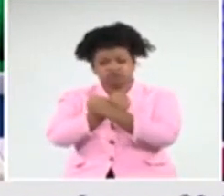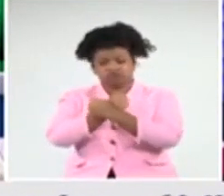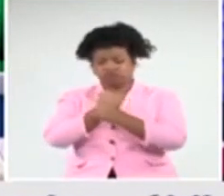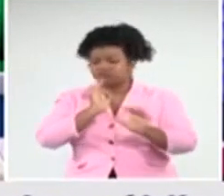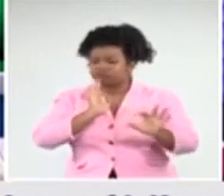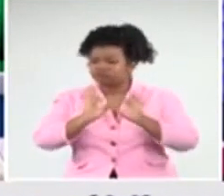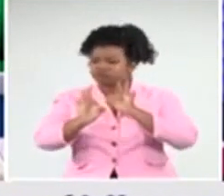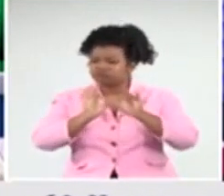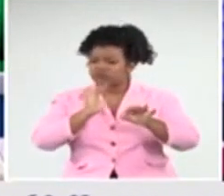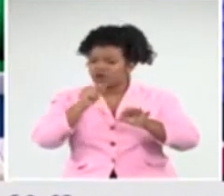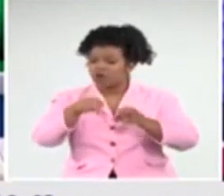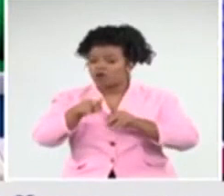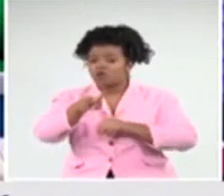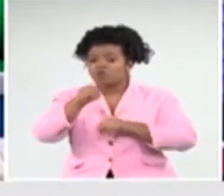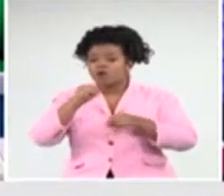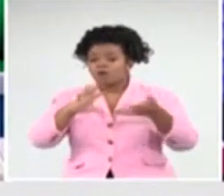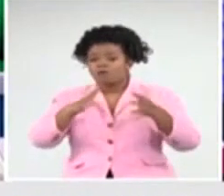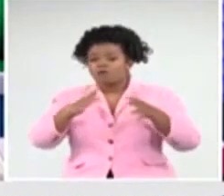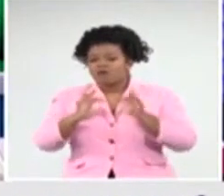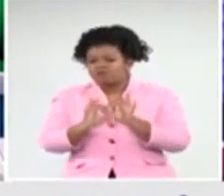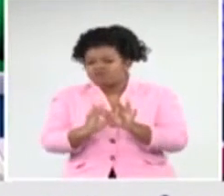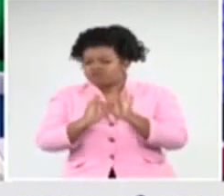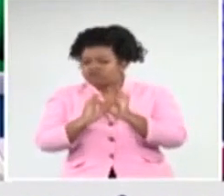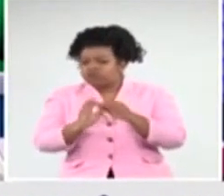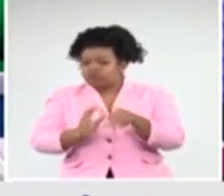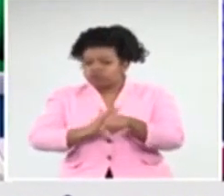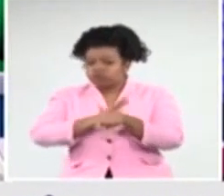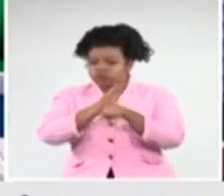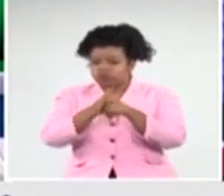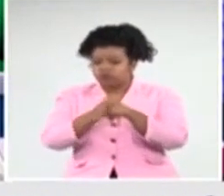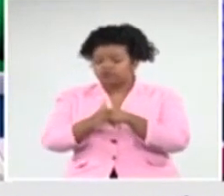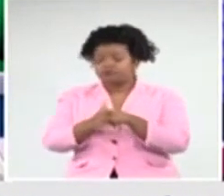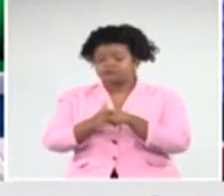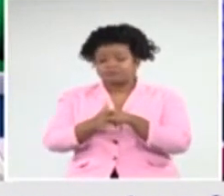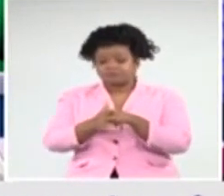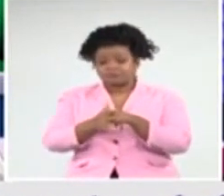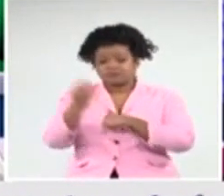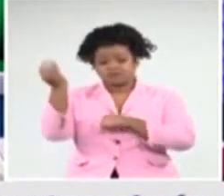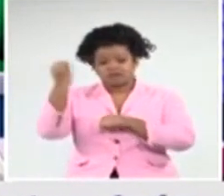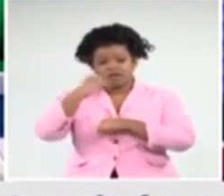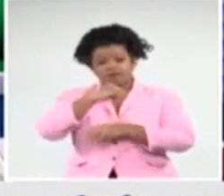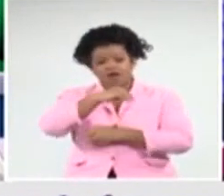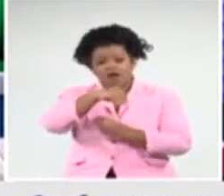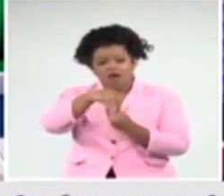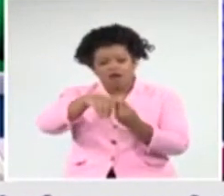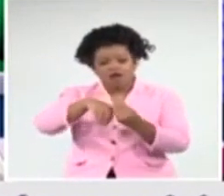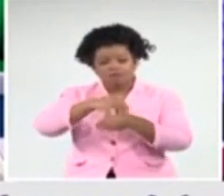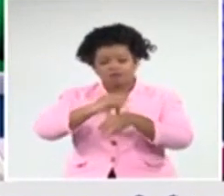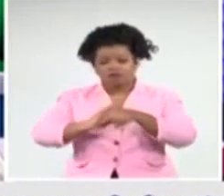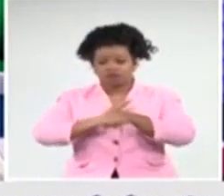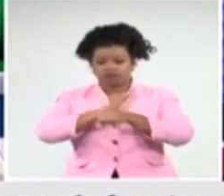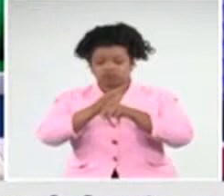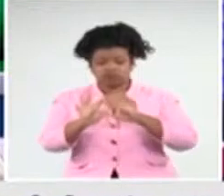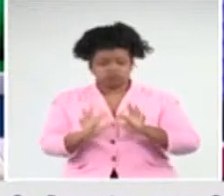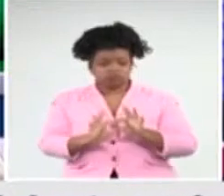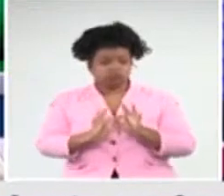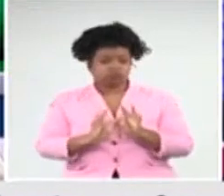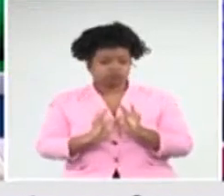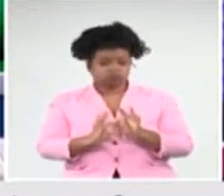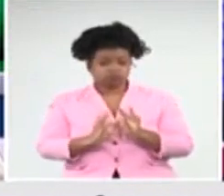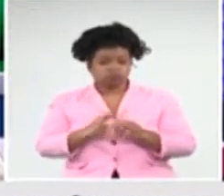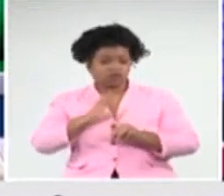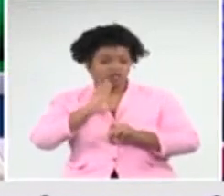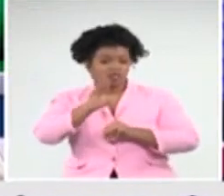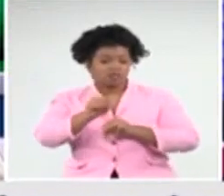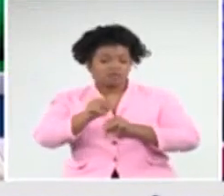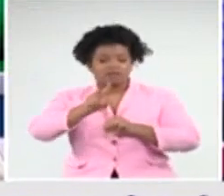estas nuevas variantes del virus, que indiscutiblemente han modificado un tanto su comportamiento. Estamos hablando de